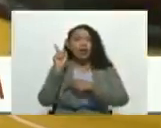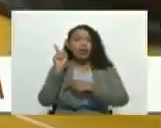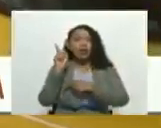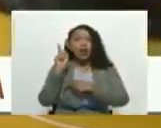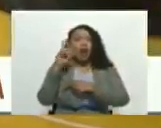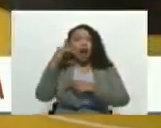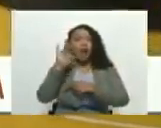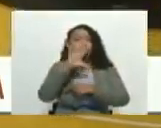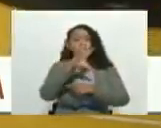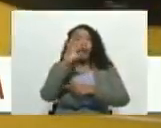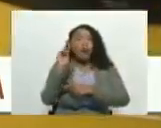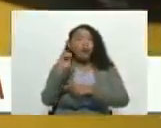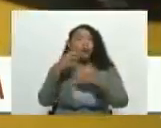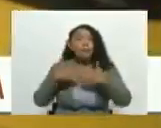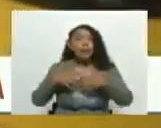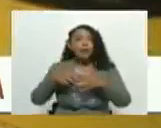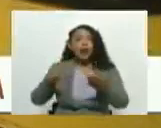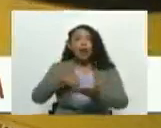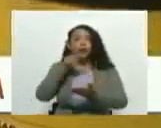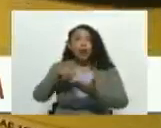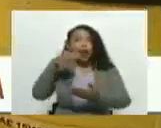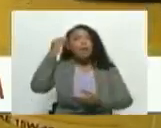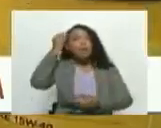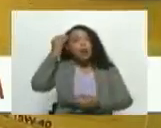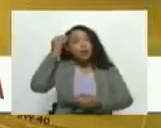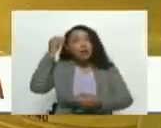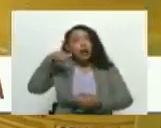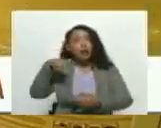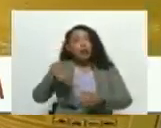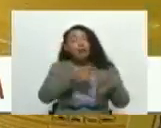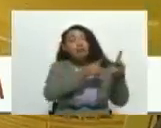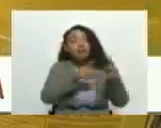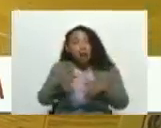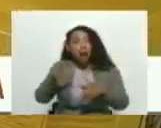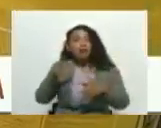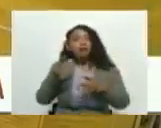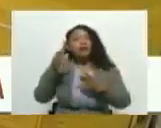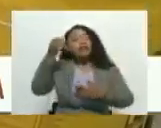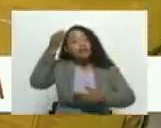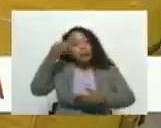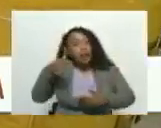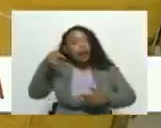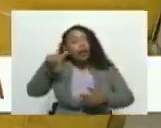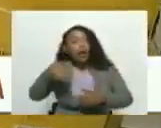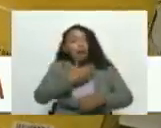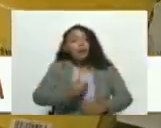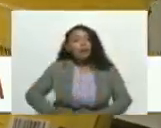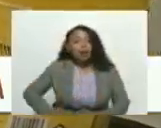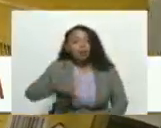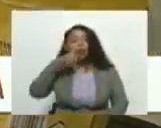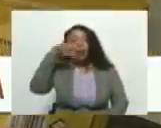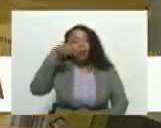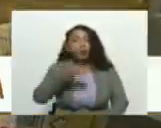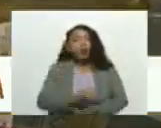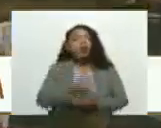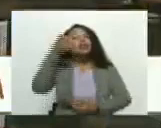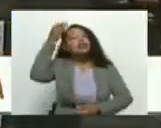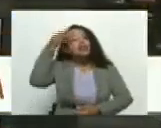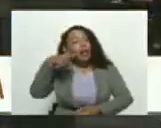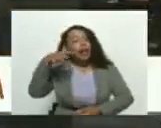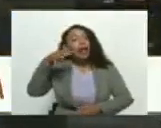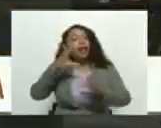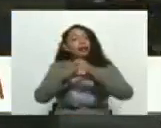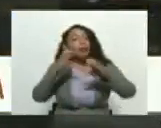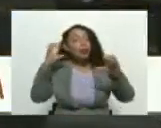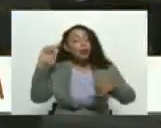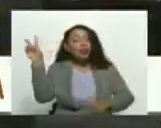de 50 empresas nacionales que creen en este plan, que creen en el gobierno, que creen en el presidente Nicolás Maduro y que creen en el